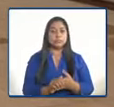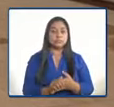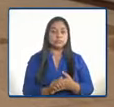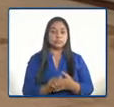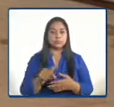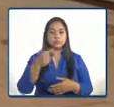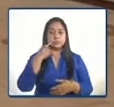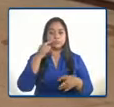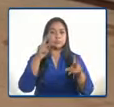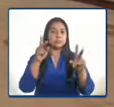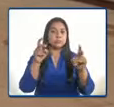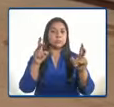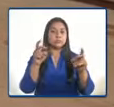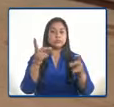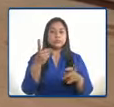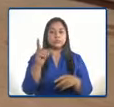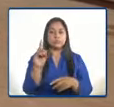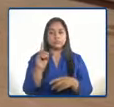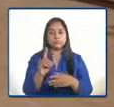el tema de